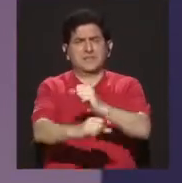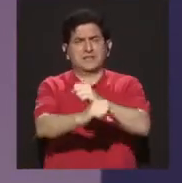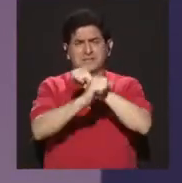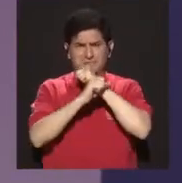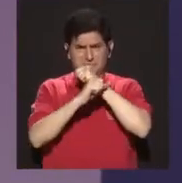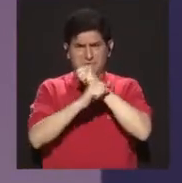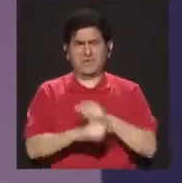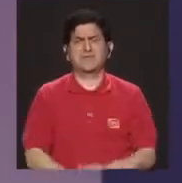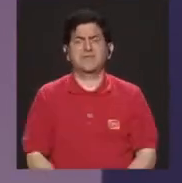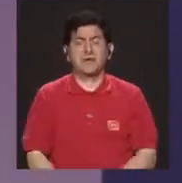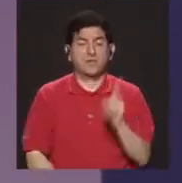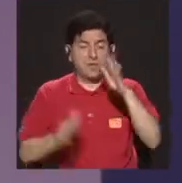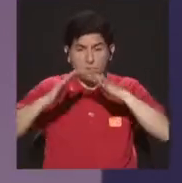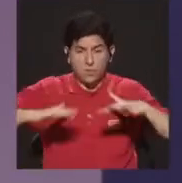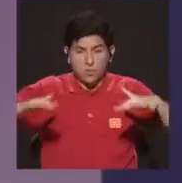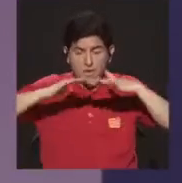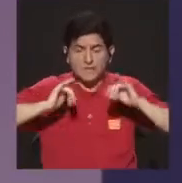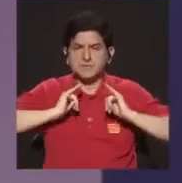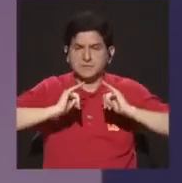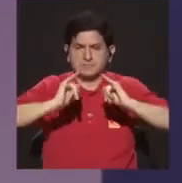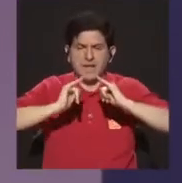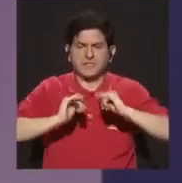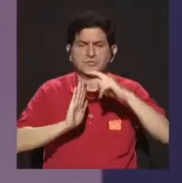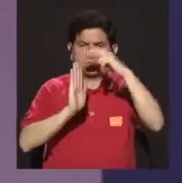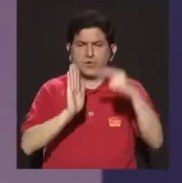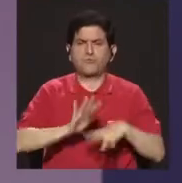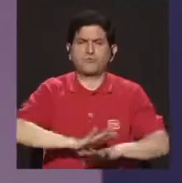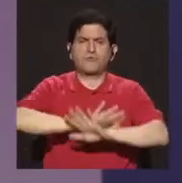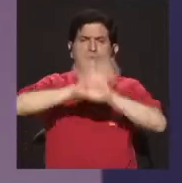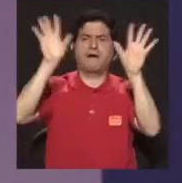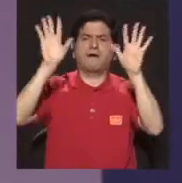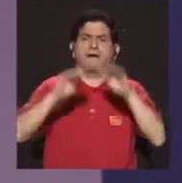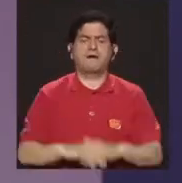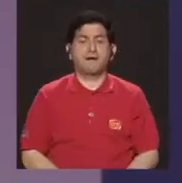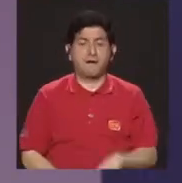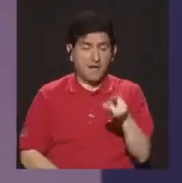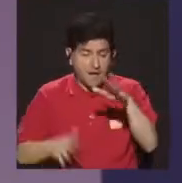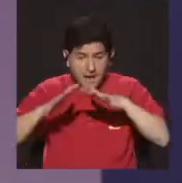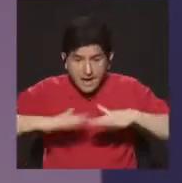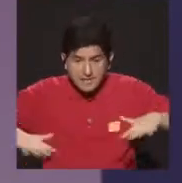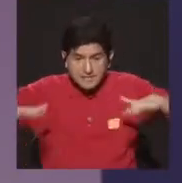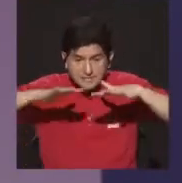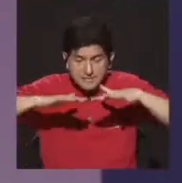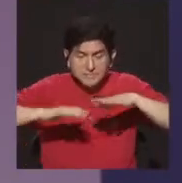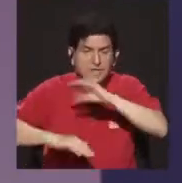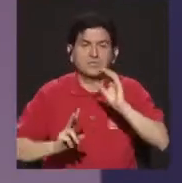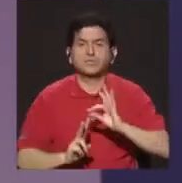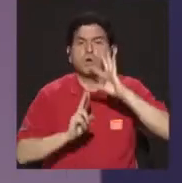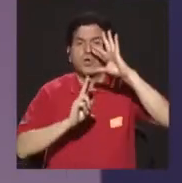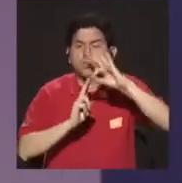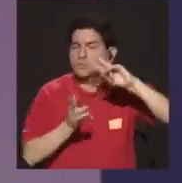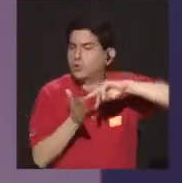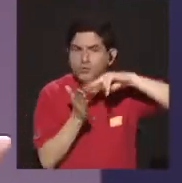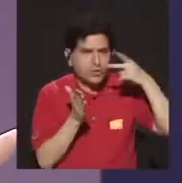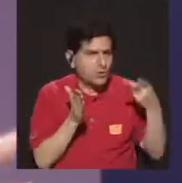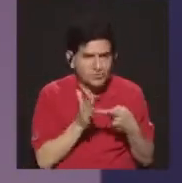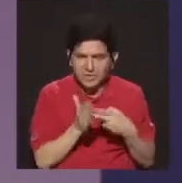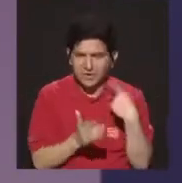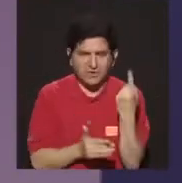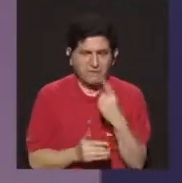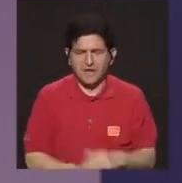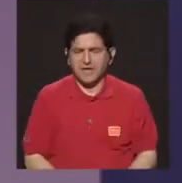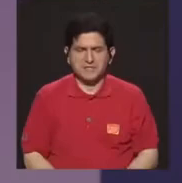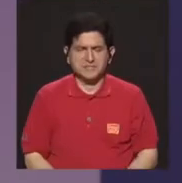por lo menos un terreno común reglas claras para que éste este espacio y esta oportunidad no implique nada más la